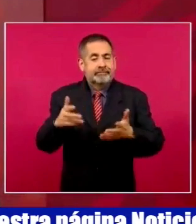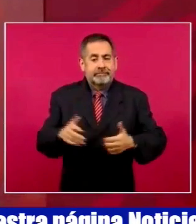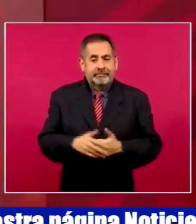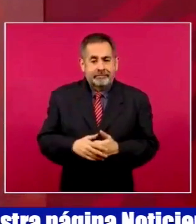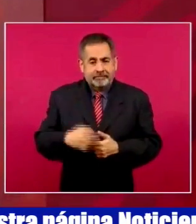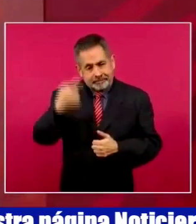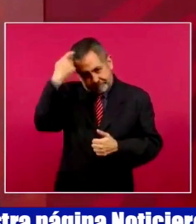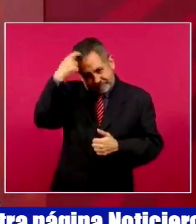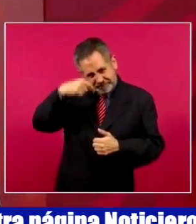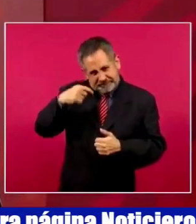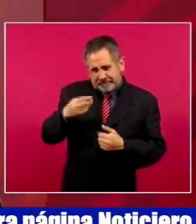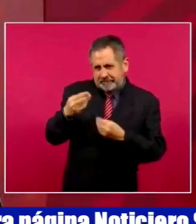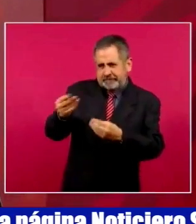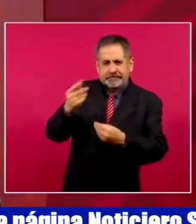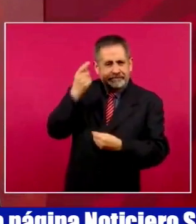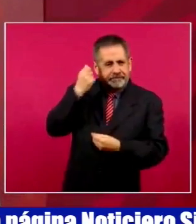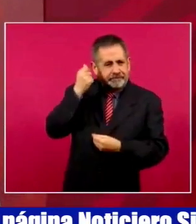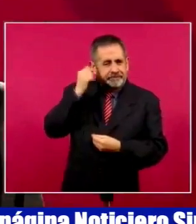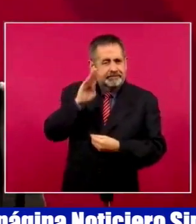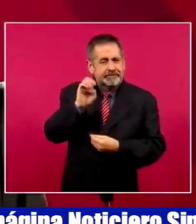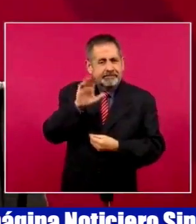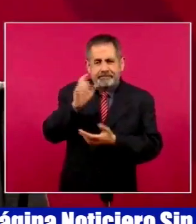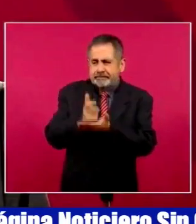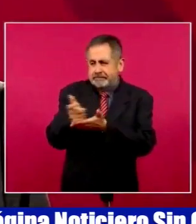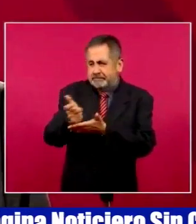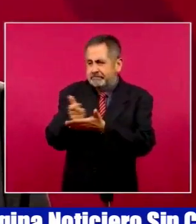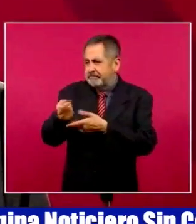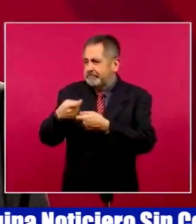que reciben becas,